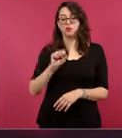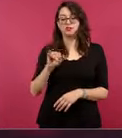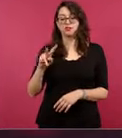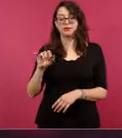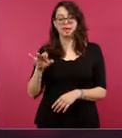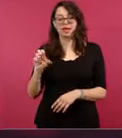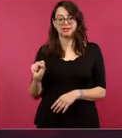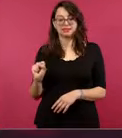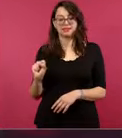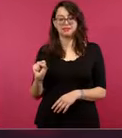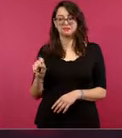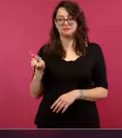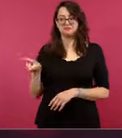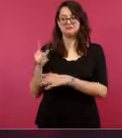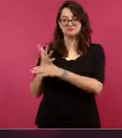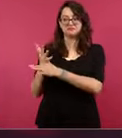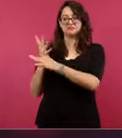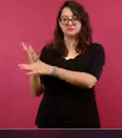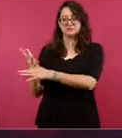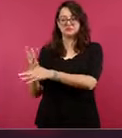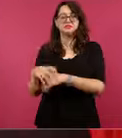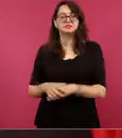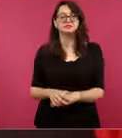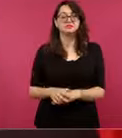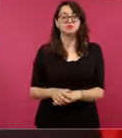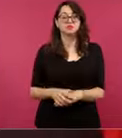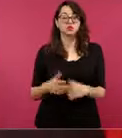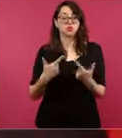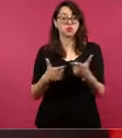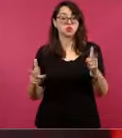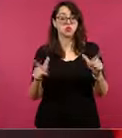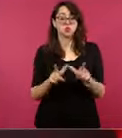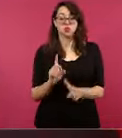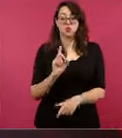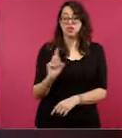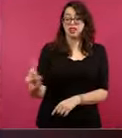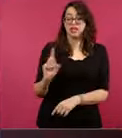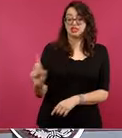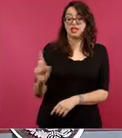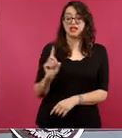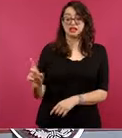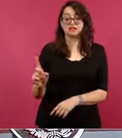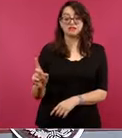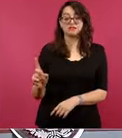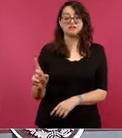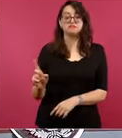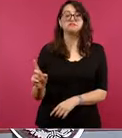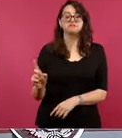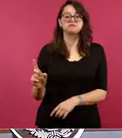la verdadera doctrina de la derecha es la hipocresía.